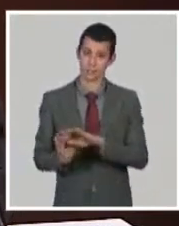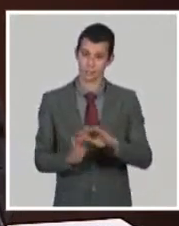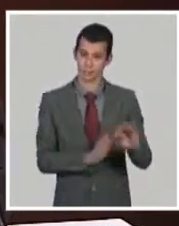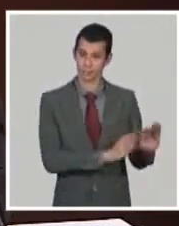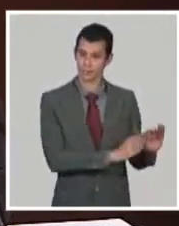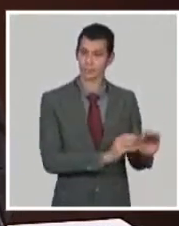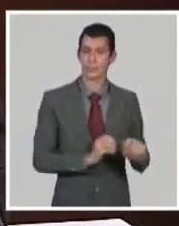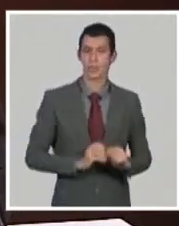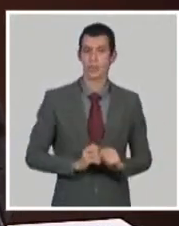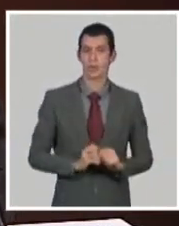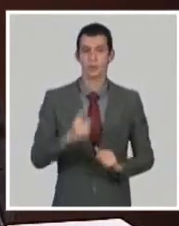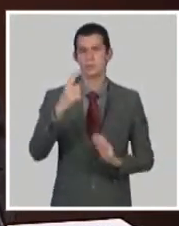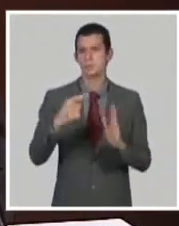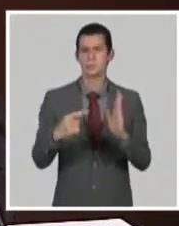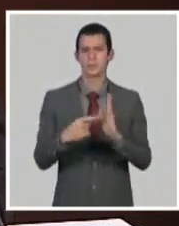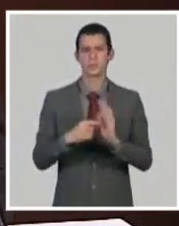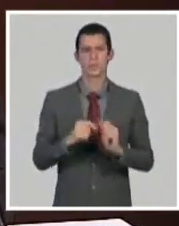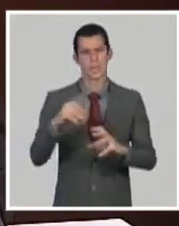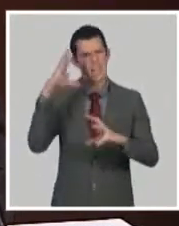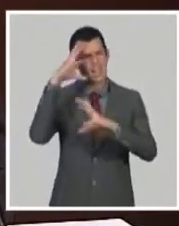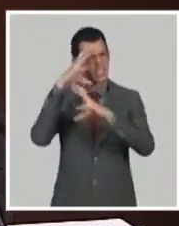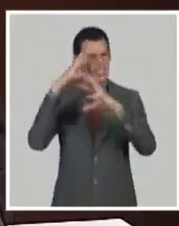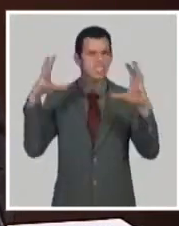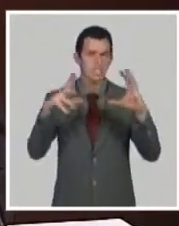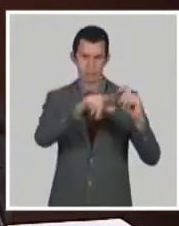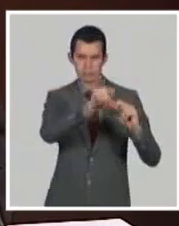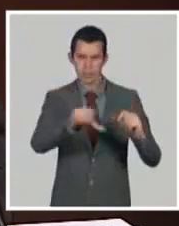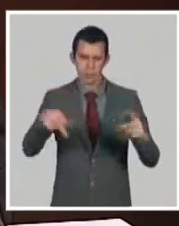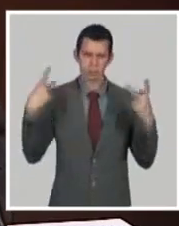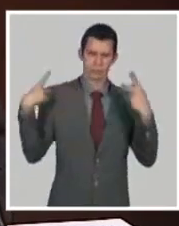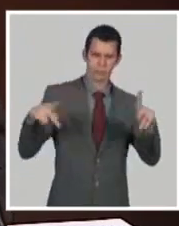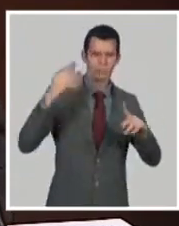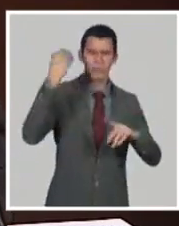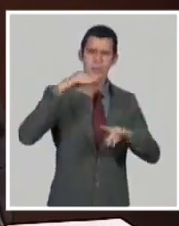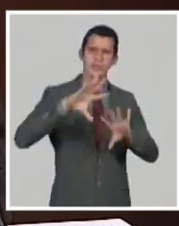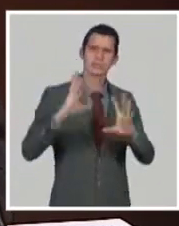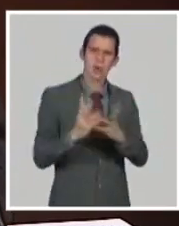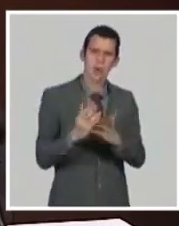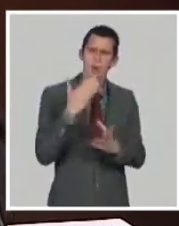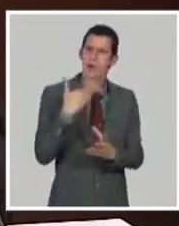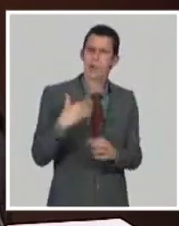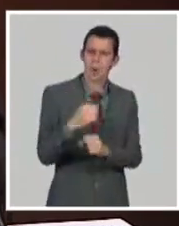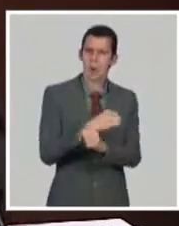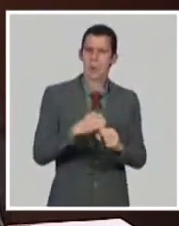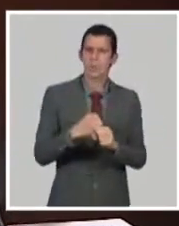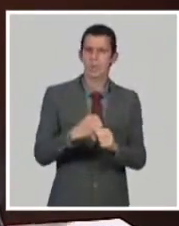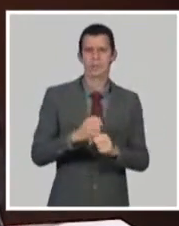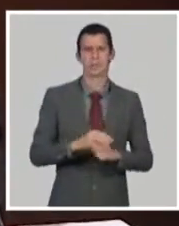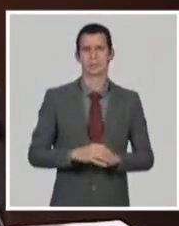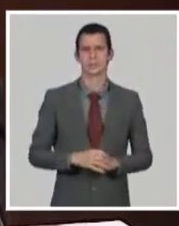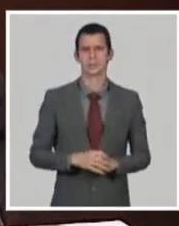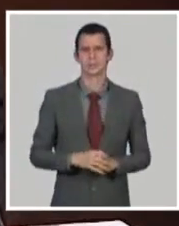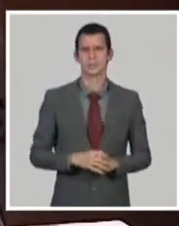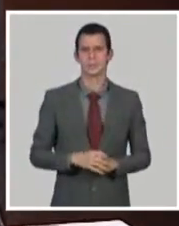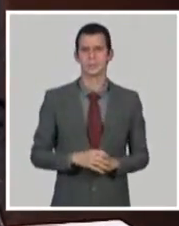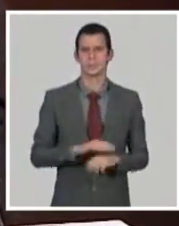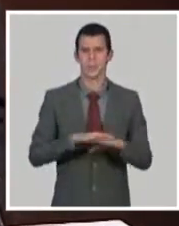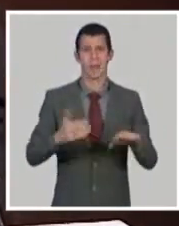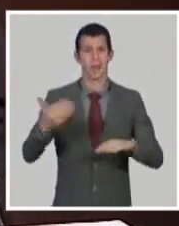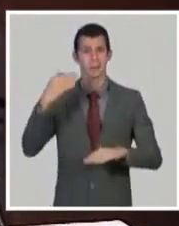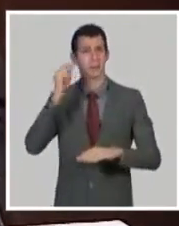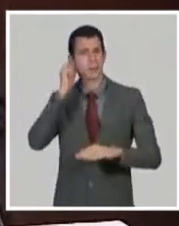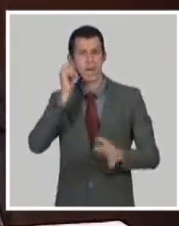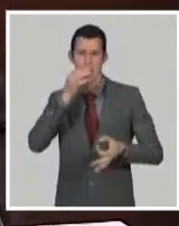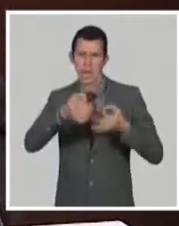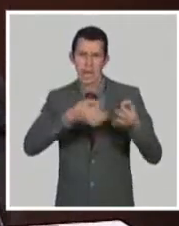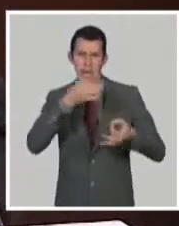proyectos. Igualmente que nuestros colegas del CIGB explicaron el desarrollo tecnológico relacionado con la